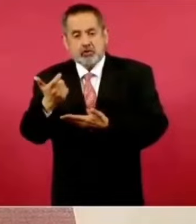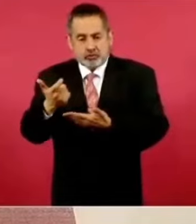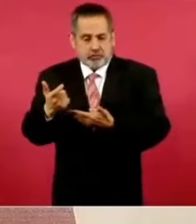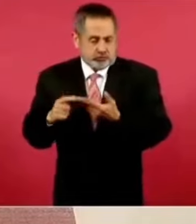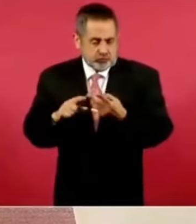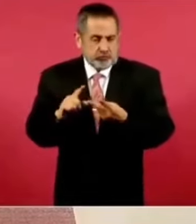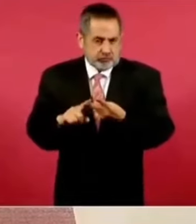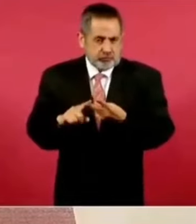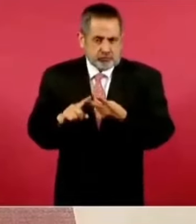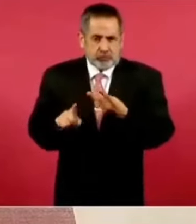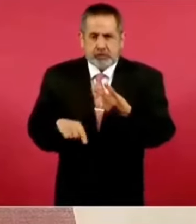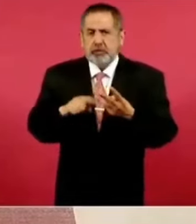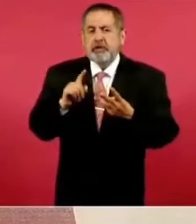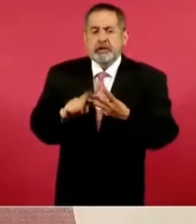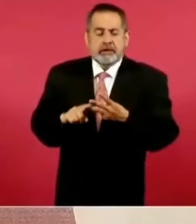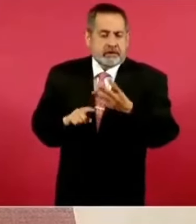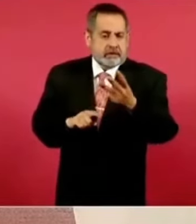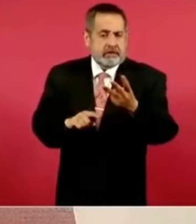con